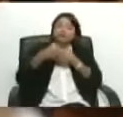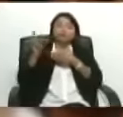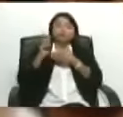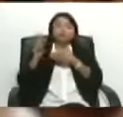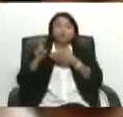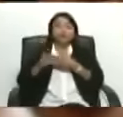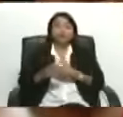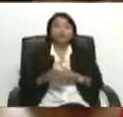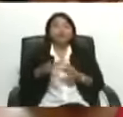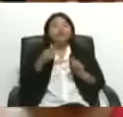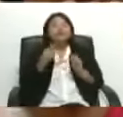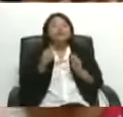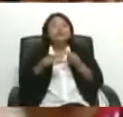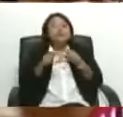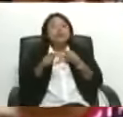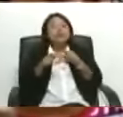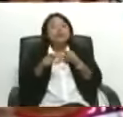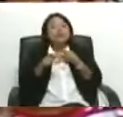que intentan